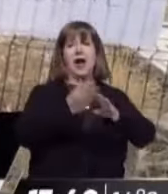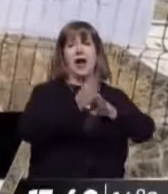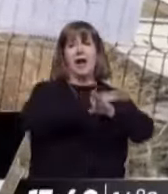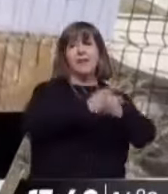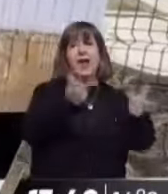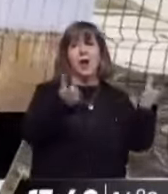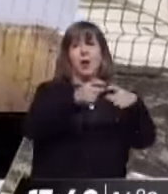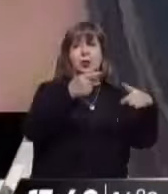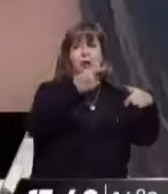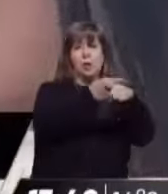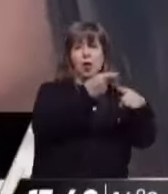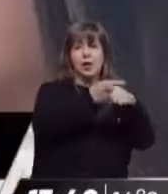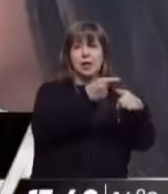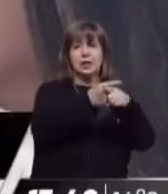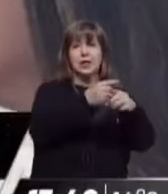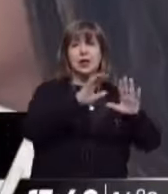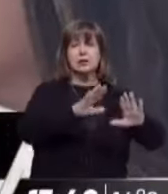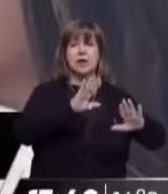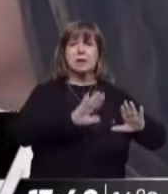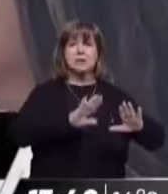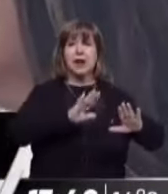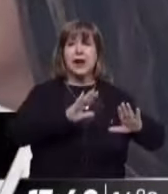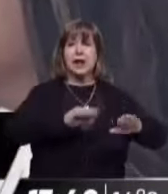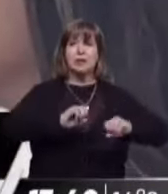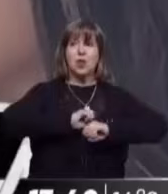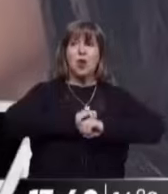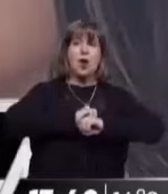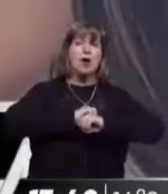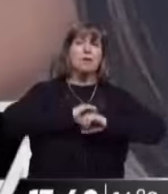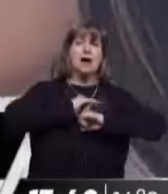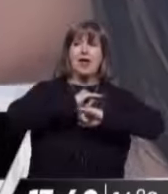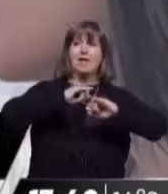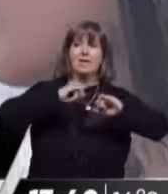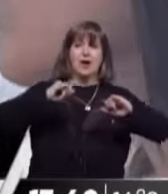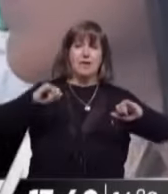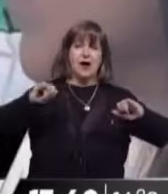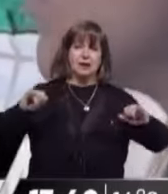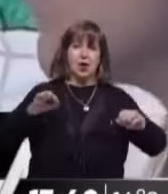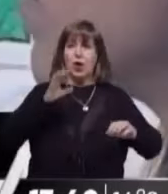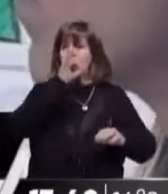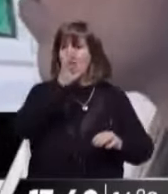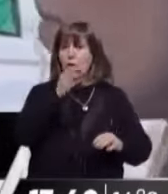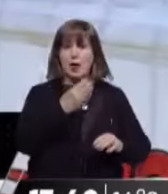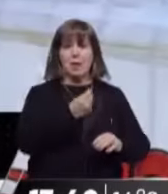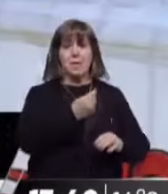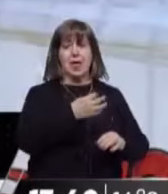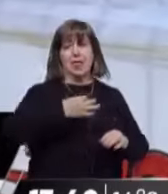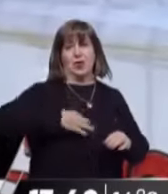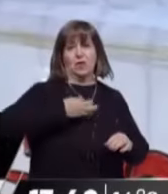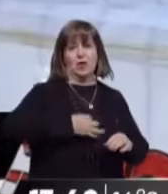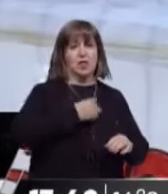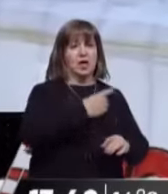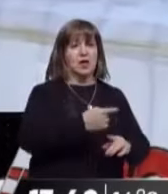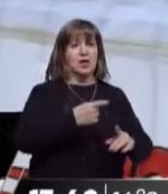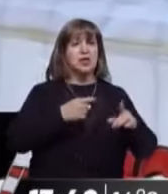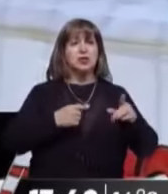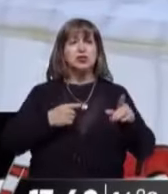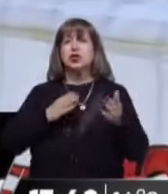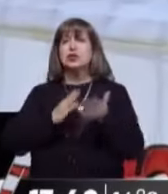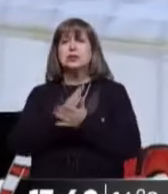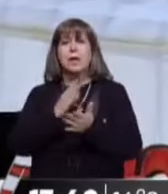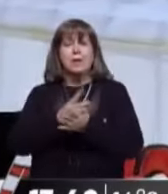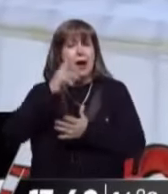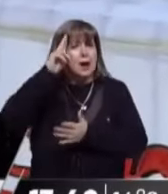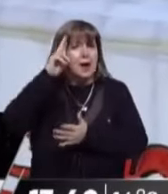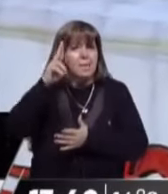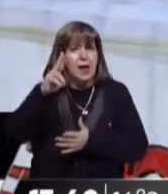políticos, ellas estaban esperando la explosión mediática. Nunca fueron a hacerlo por temor a sus vidas. Yo siempre he sido muy respetuosa con las instituciones, al contrario